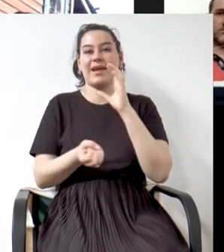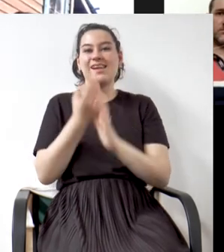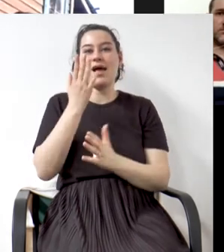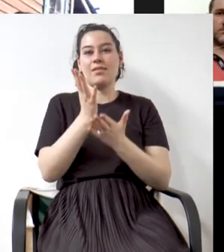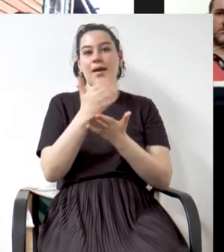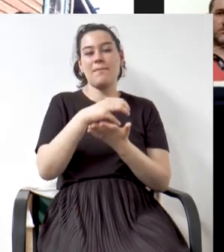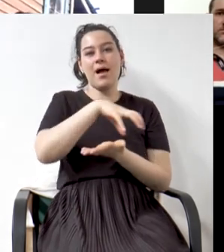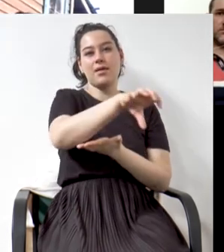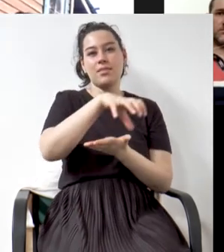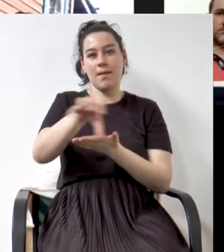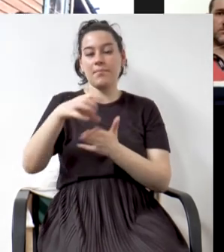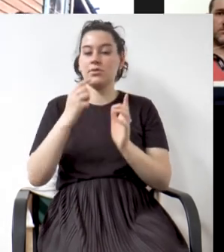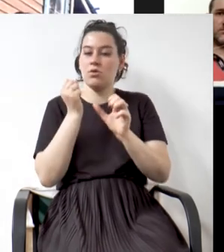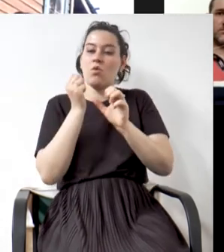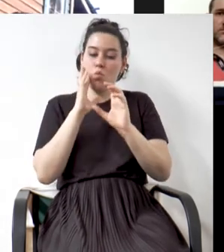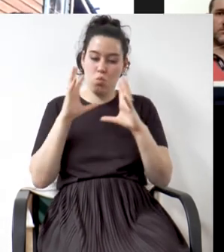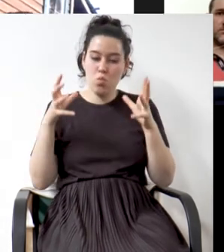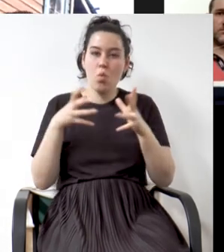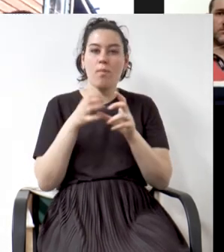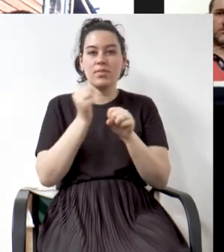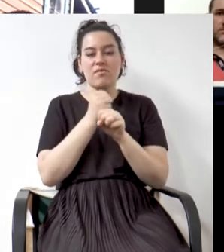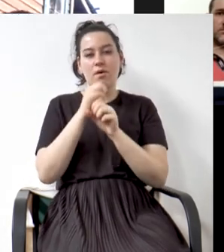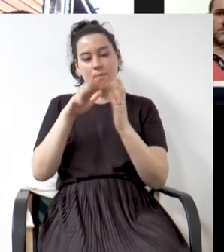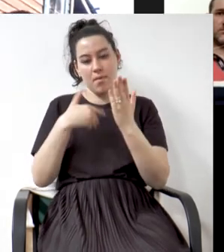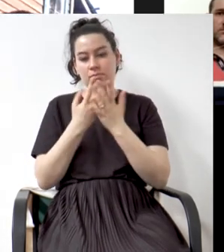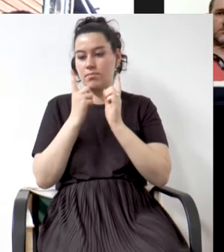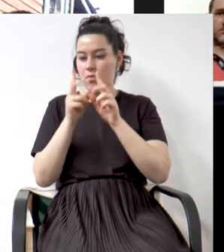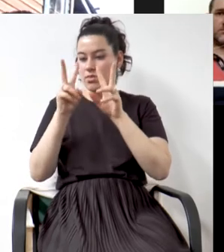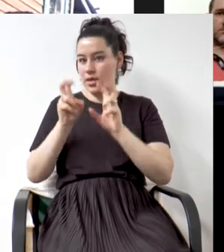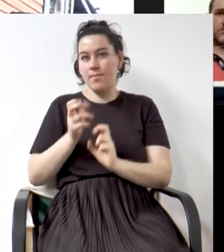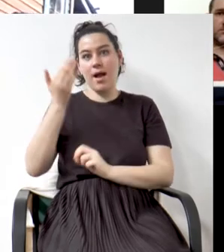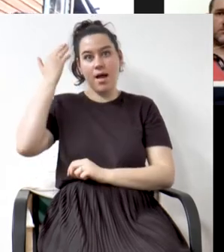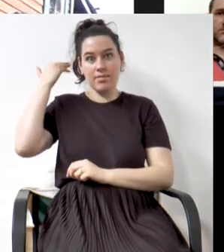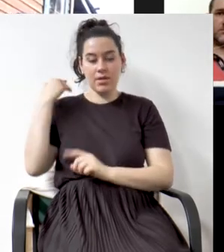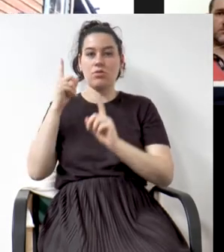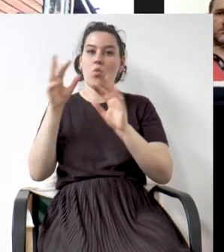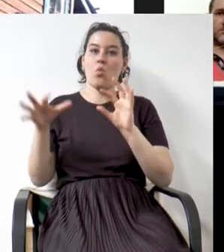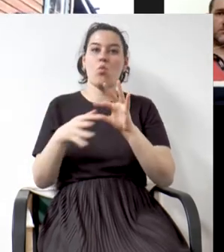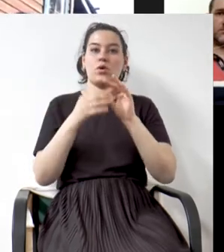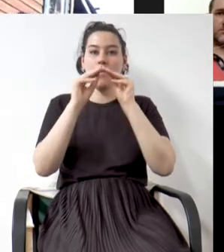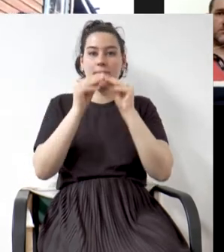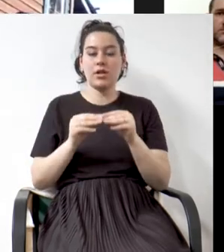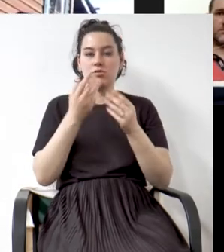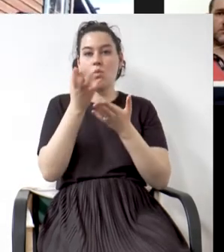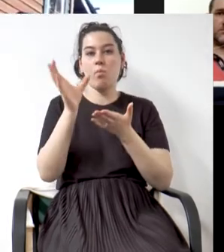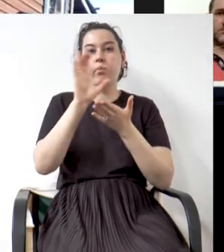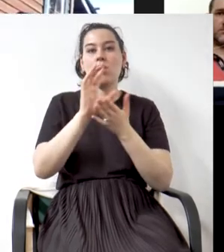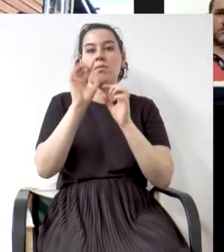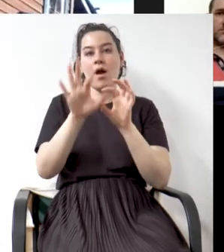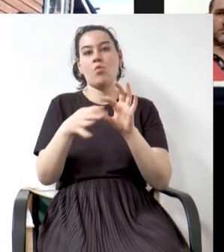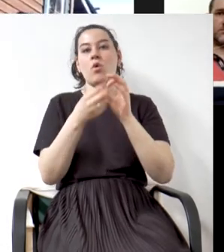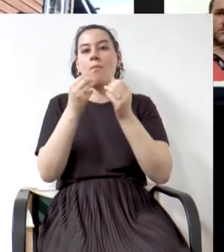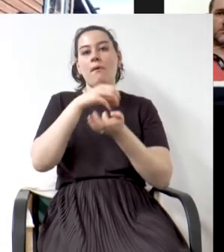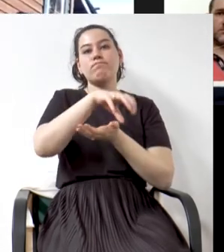CNUR, el grupo de trabajo se propuso abordar los temas anteriores en el cruce de las cuestiones presupuestales con los procesos de departamentalización.